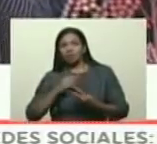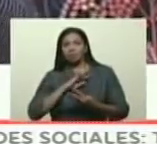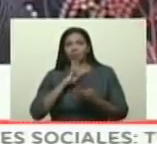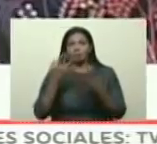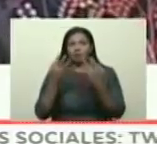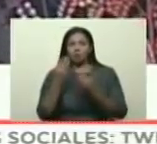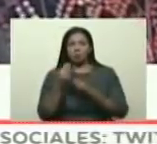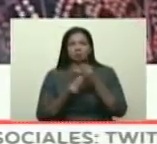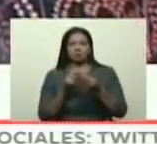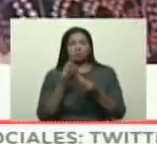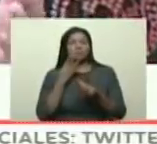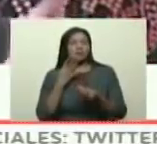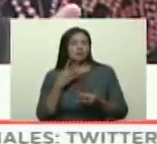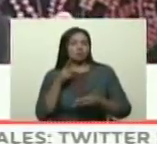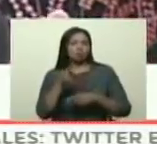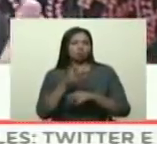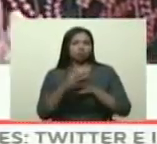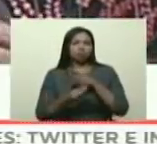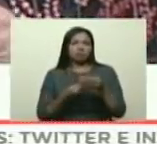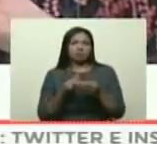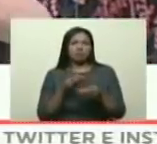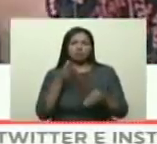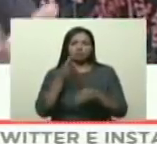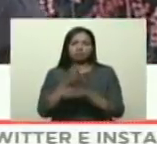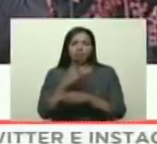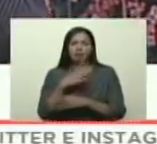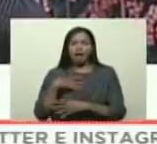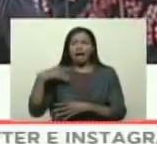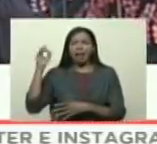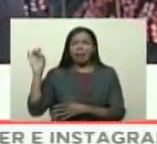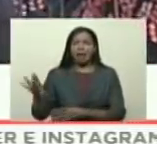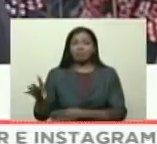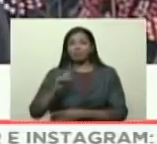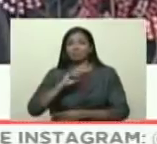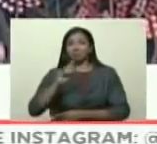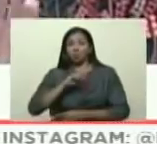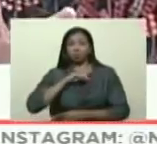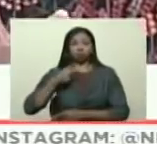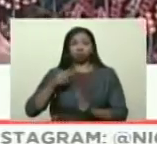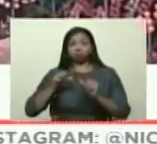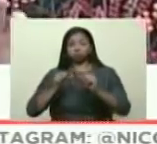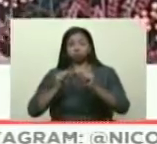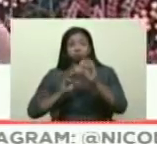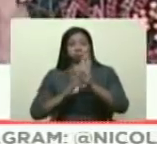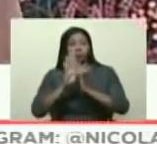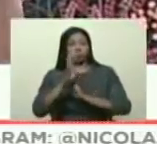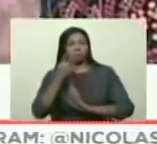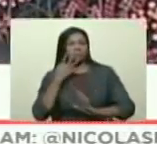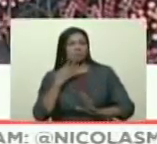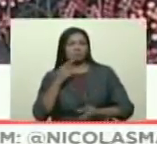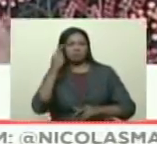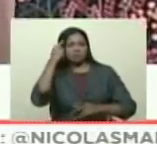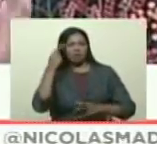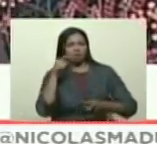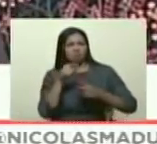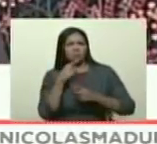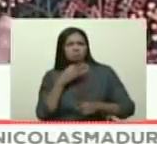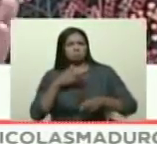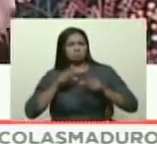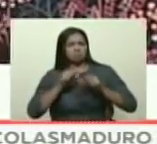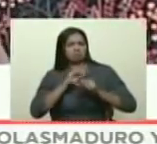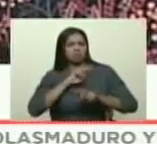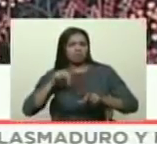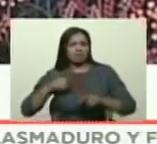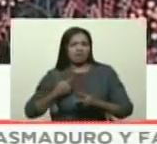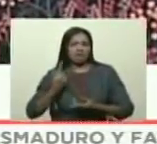hiciste, pues? Más allá de apostar a la lástima, apostamos a seguir produciendo. Y un día dijimos, bueno, vamos a seguir produciendo con lo que